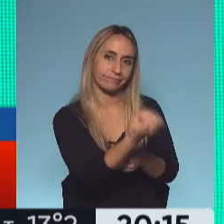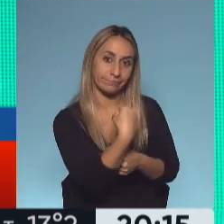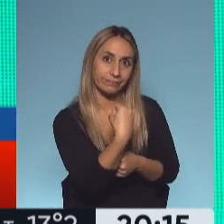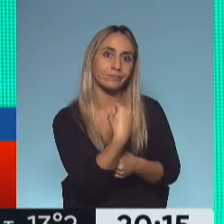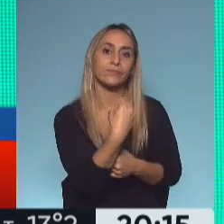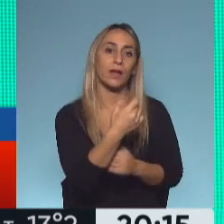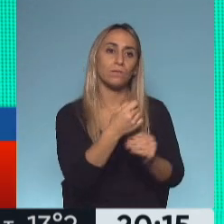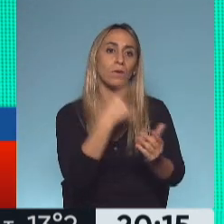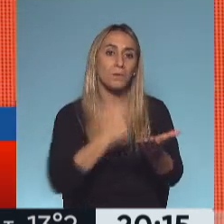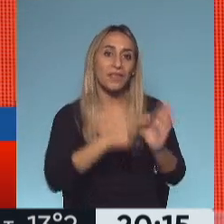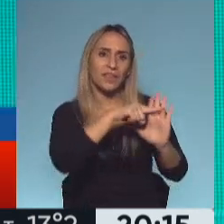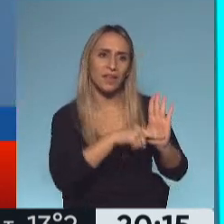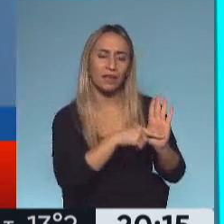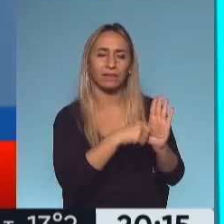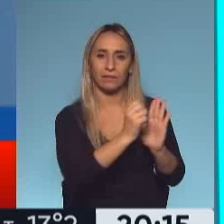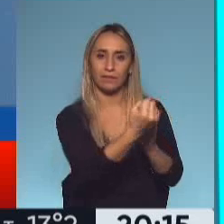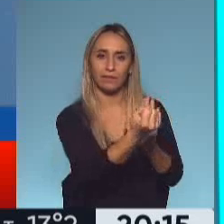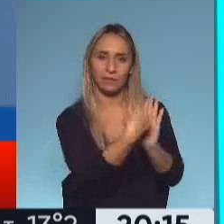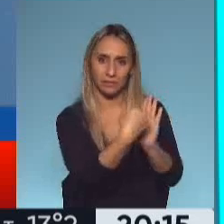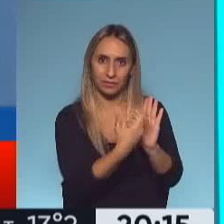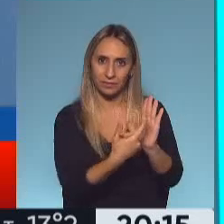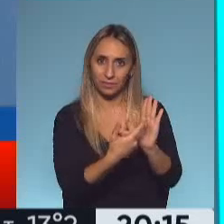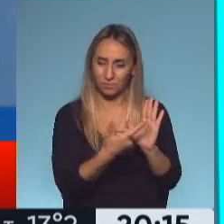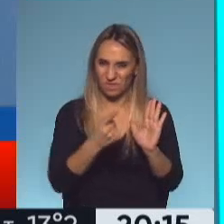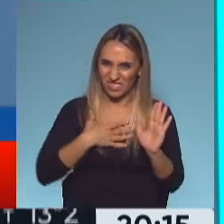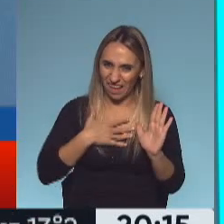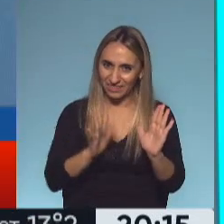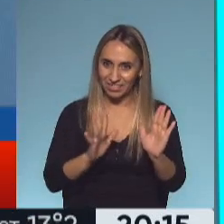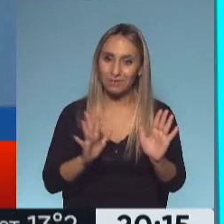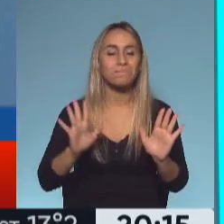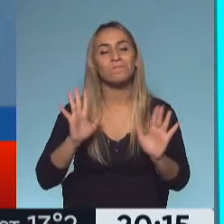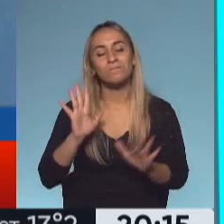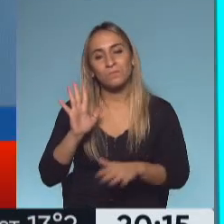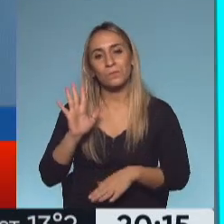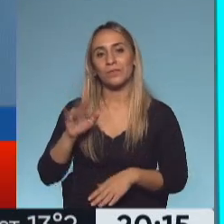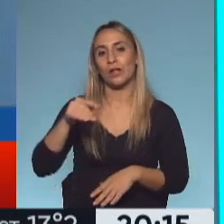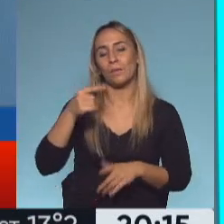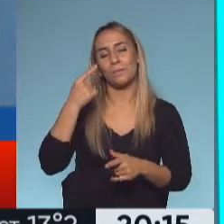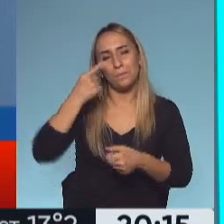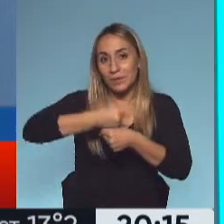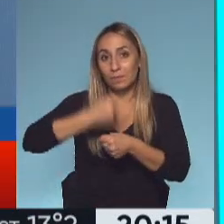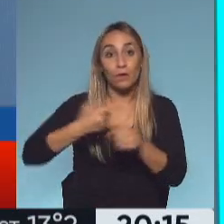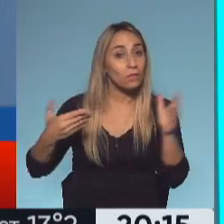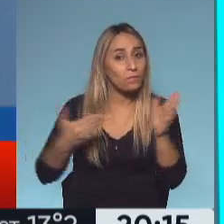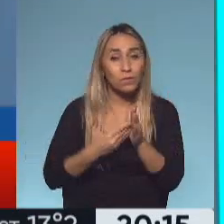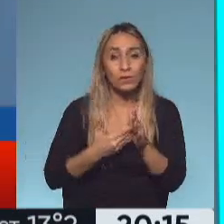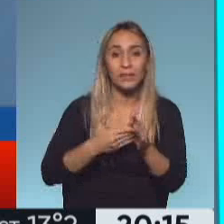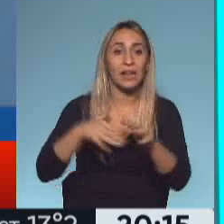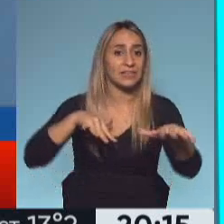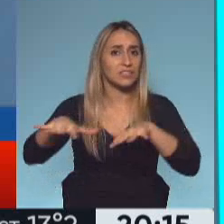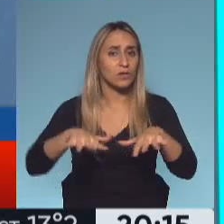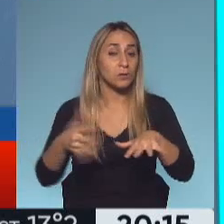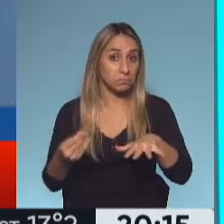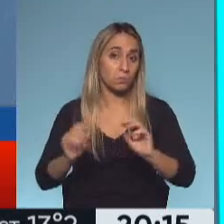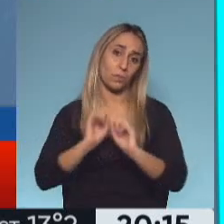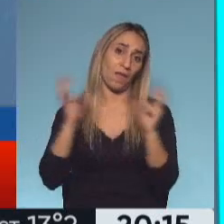las medidas? A ver, acá tengamos en cuenta, insisto, ¿no? La situación que estamos viviendo. Es pandemia, es un escenario